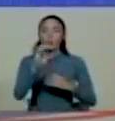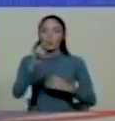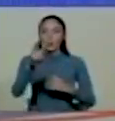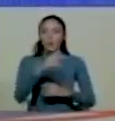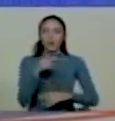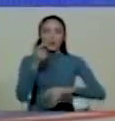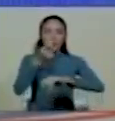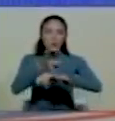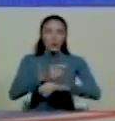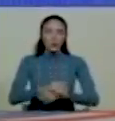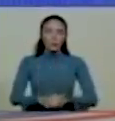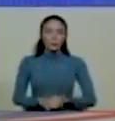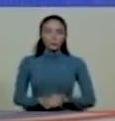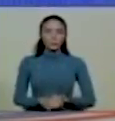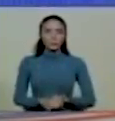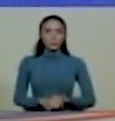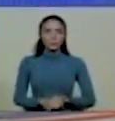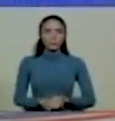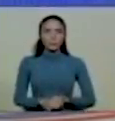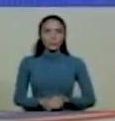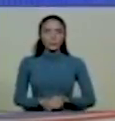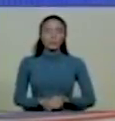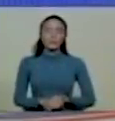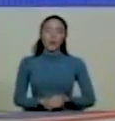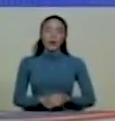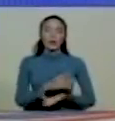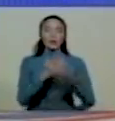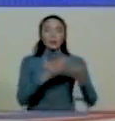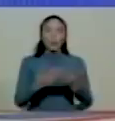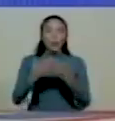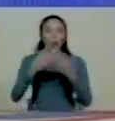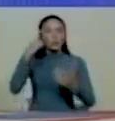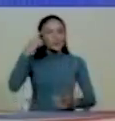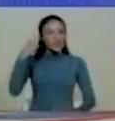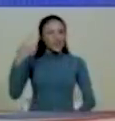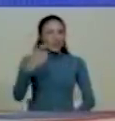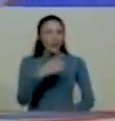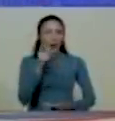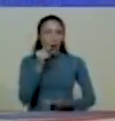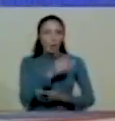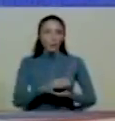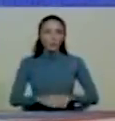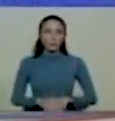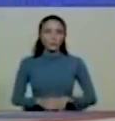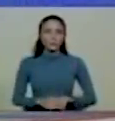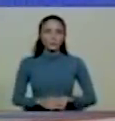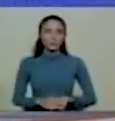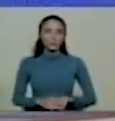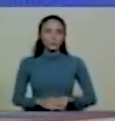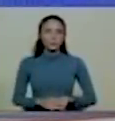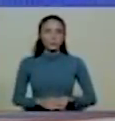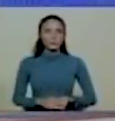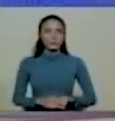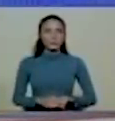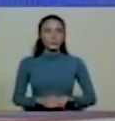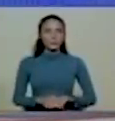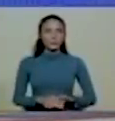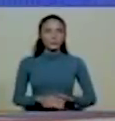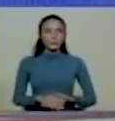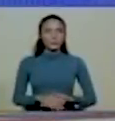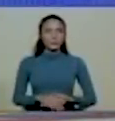Venezuela. Y luego estudió psiquiatría. Tuvo internado primero y después